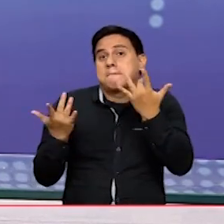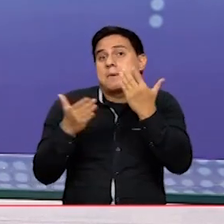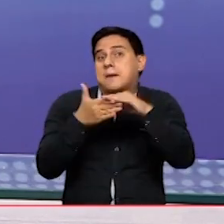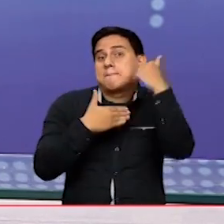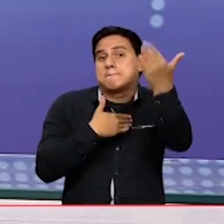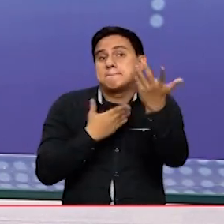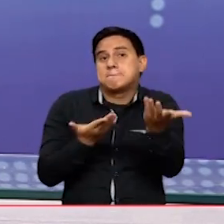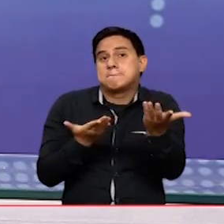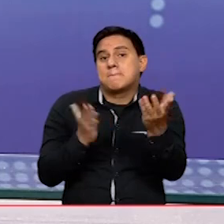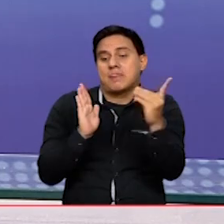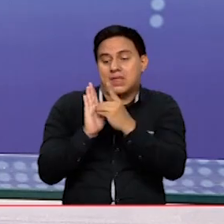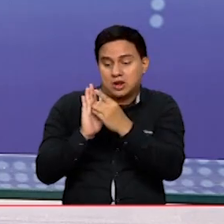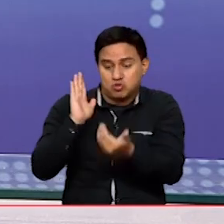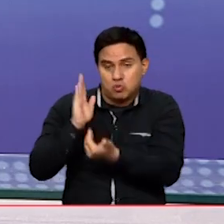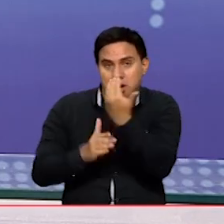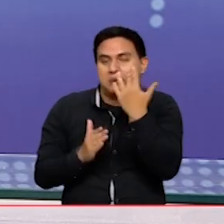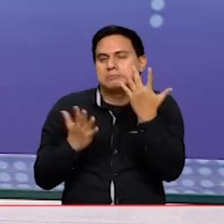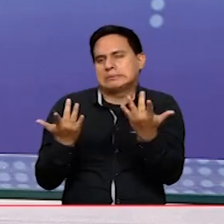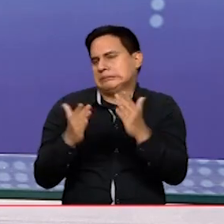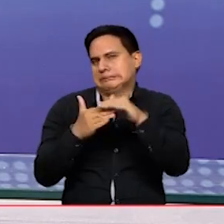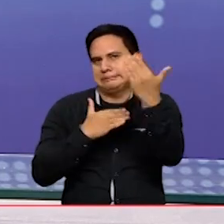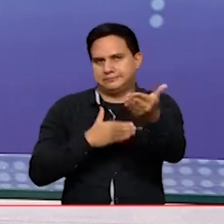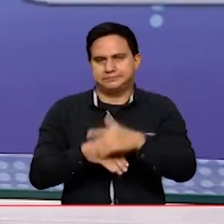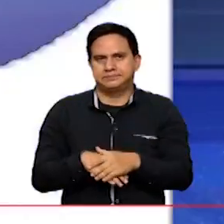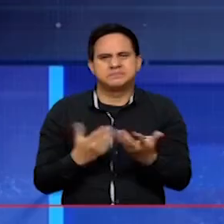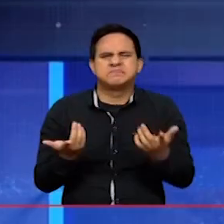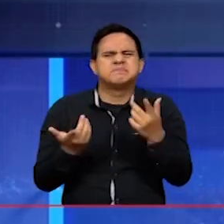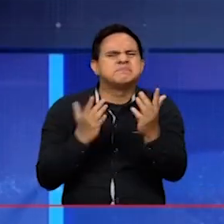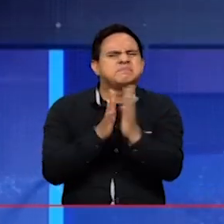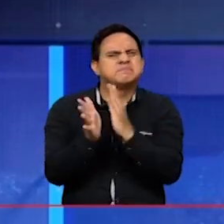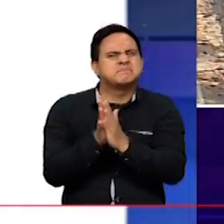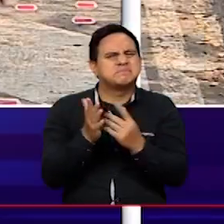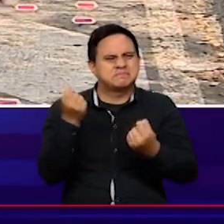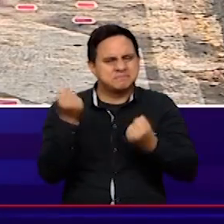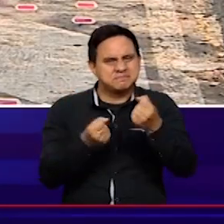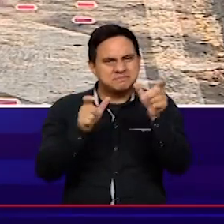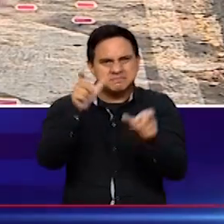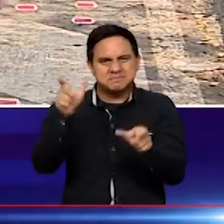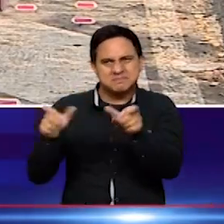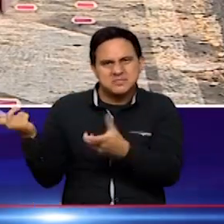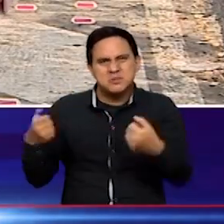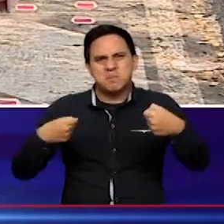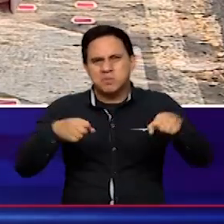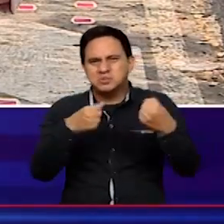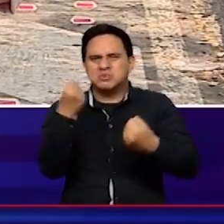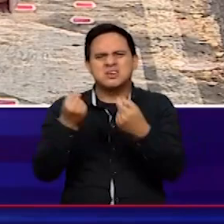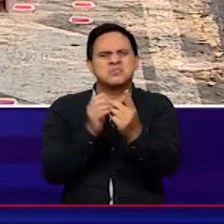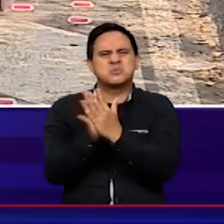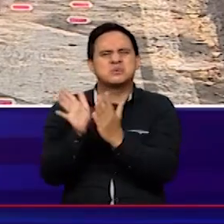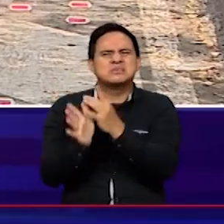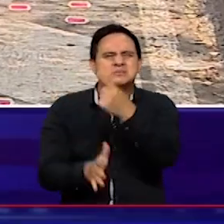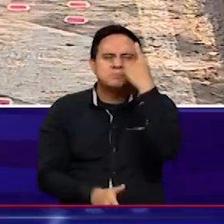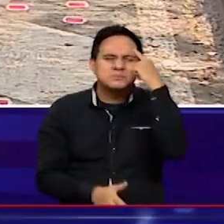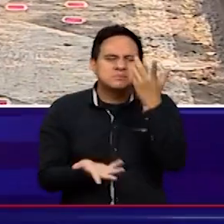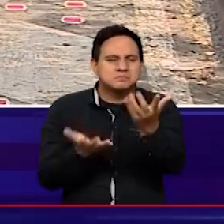decreto. Jefferson Bolívar, buenas tardes. ¿Qué dicen los conductores? ¿Qué esperan de la restricción en este 2024?